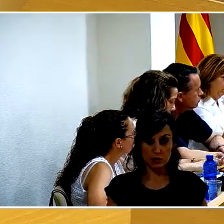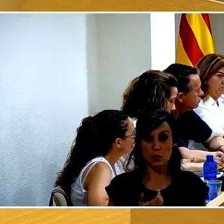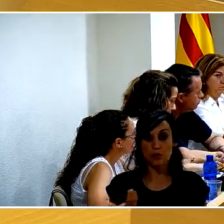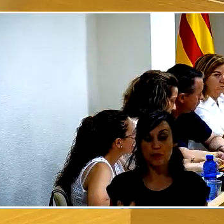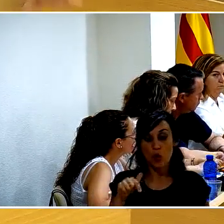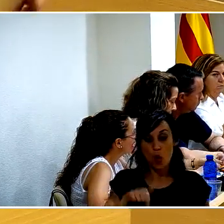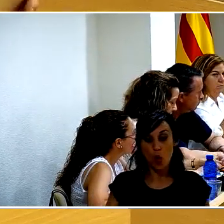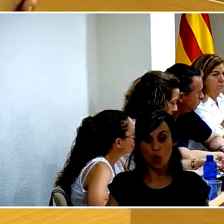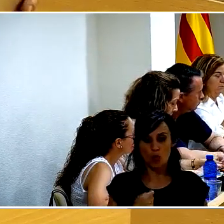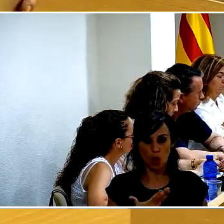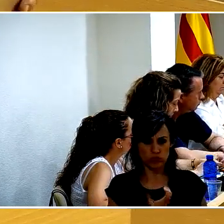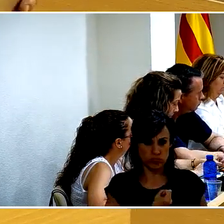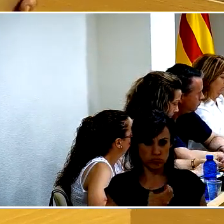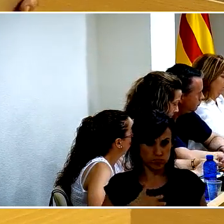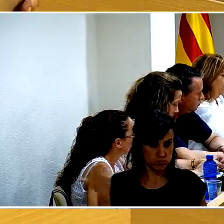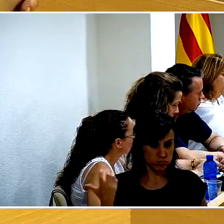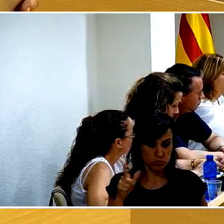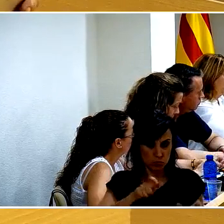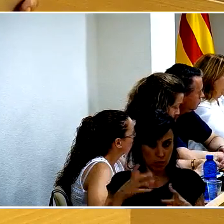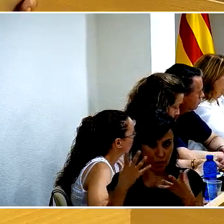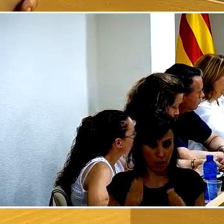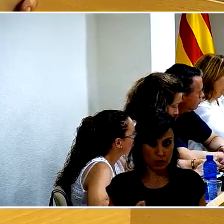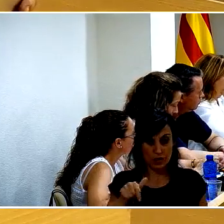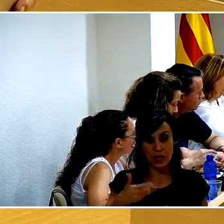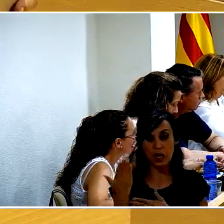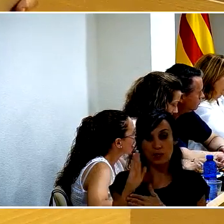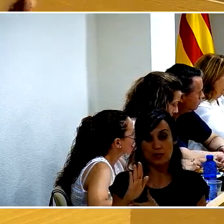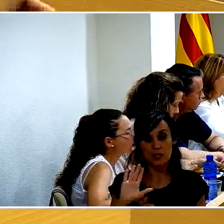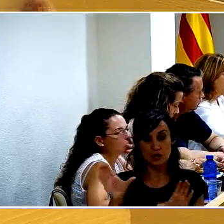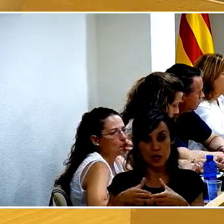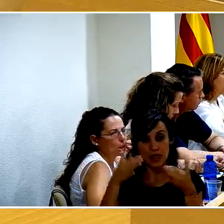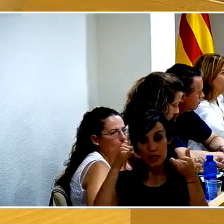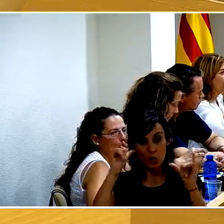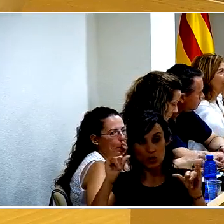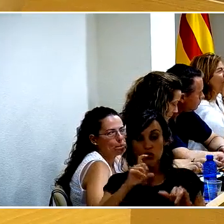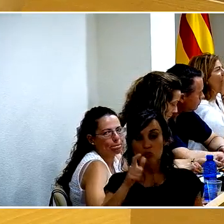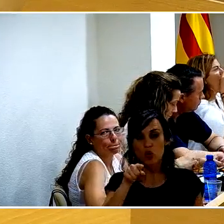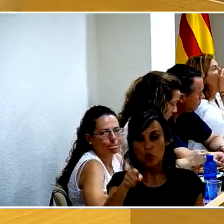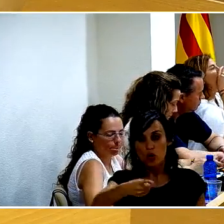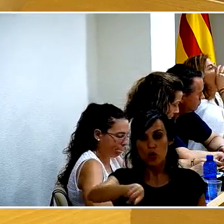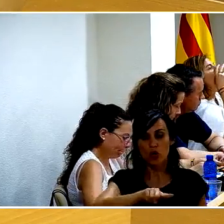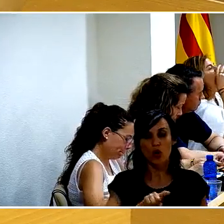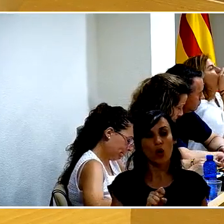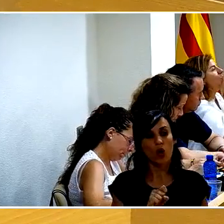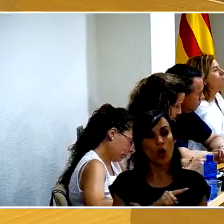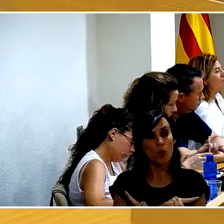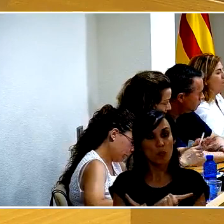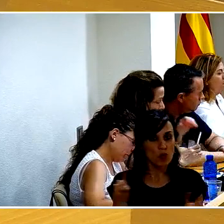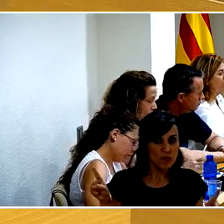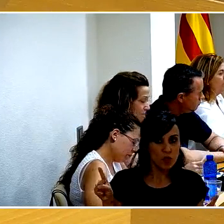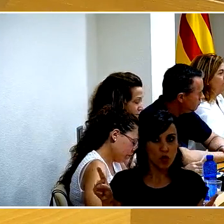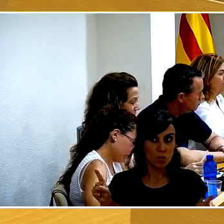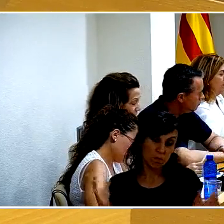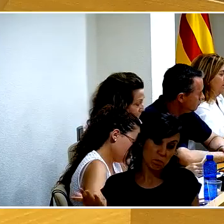personas, hay en este pleno representantes de las peñas taurinas, porque se les ha prohibido, de forma,